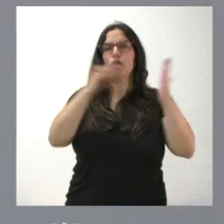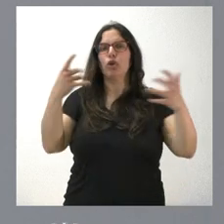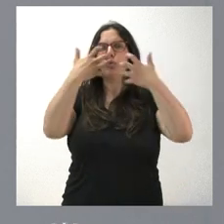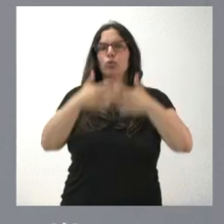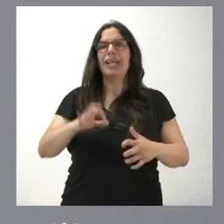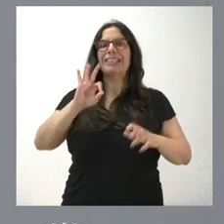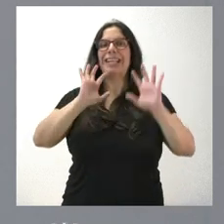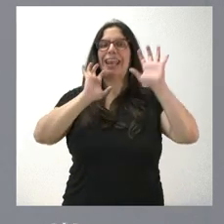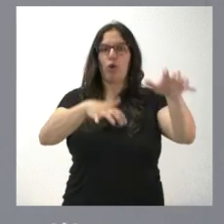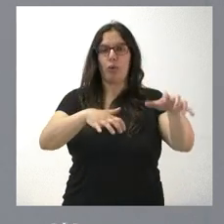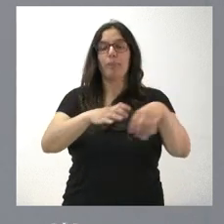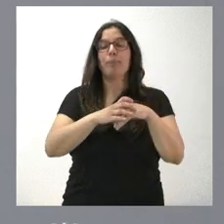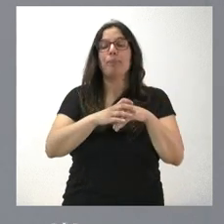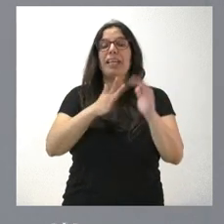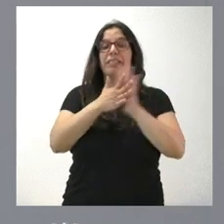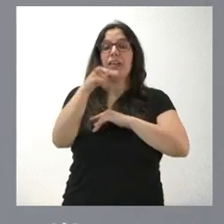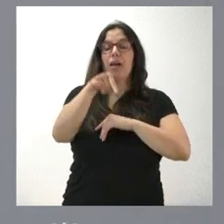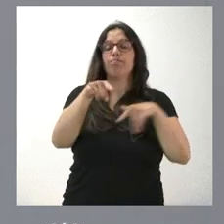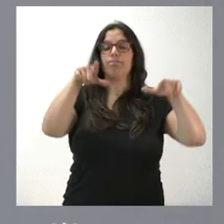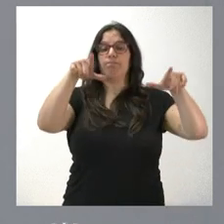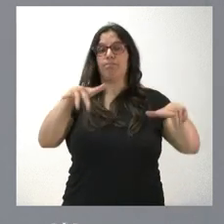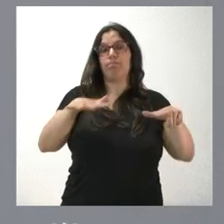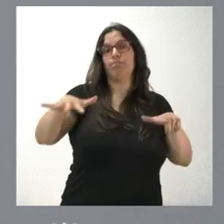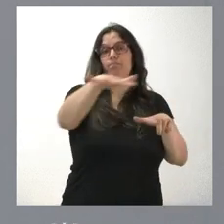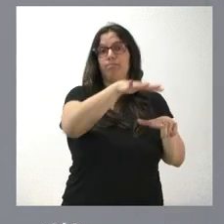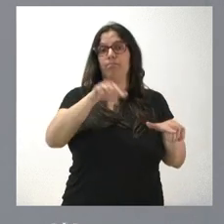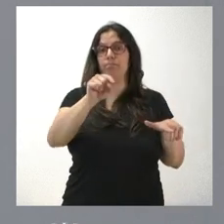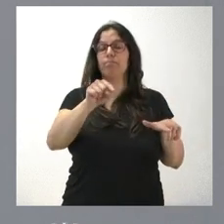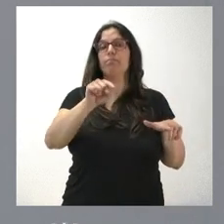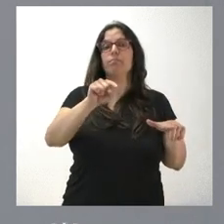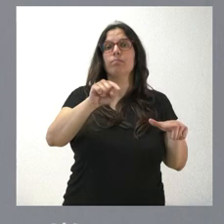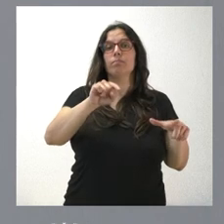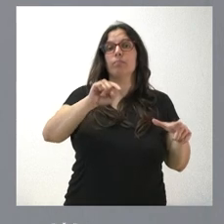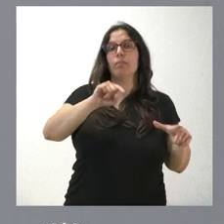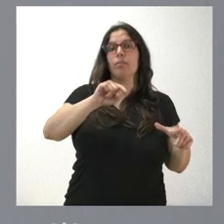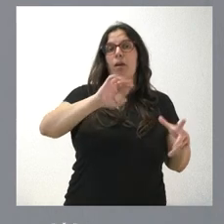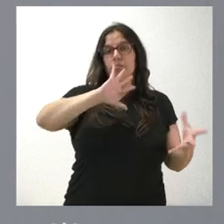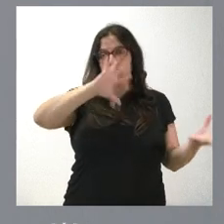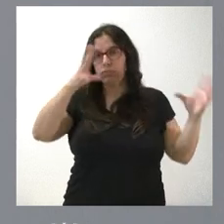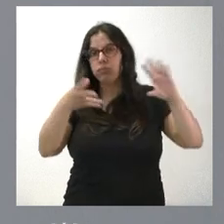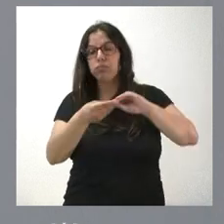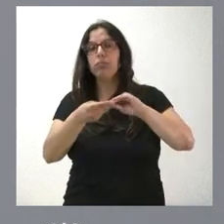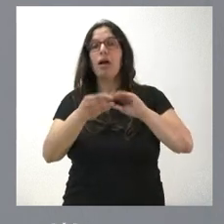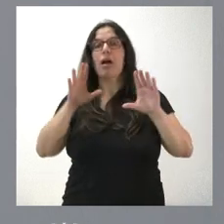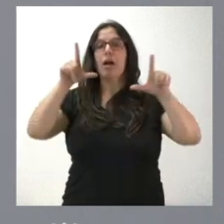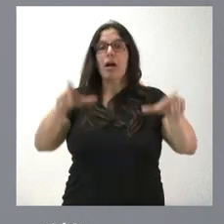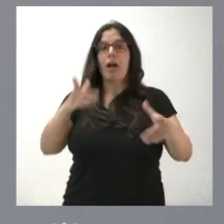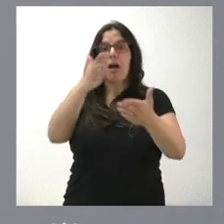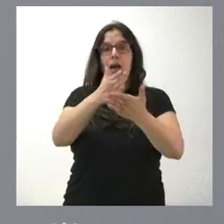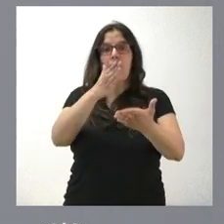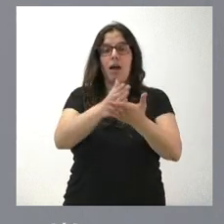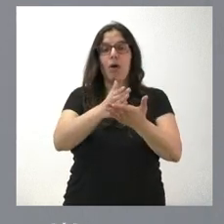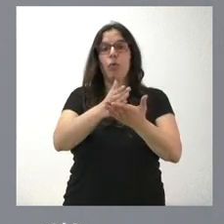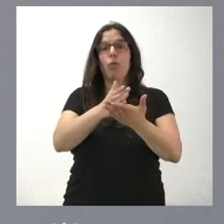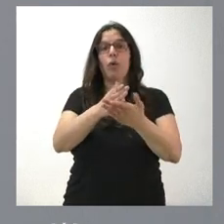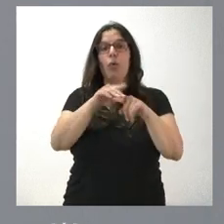León. Se va a convertir esta sala en un aula del centro como sala